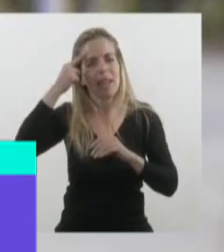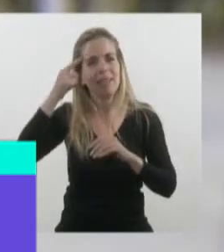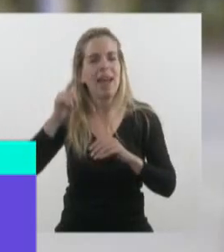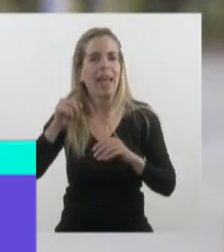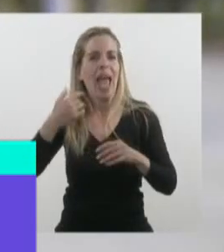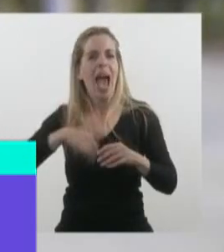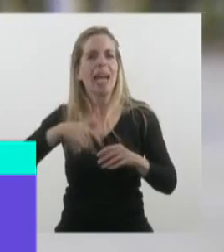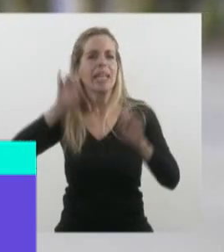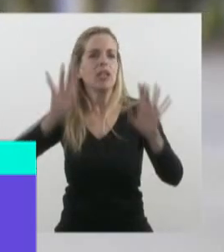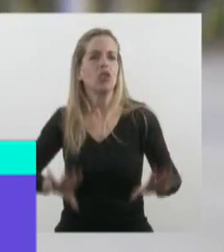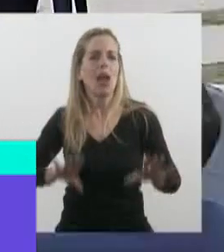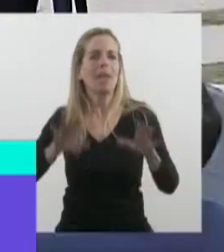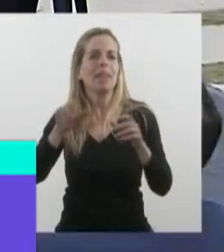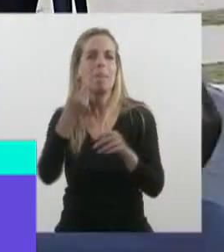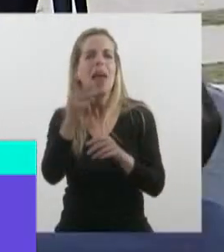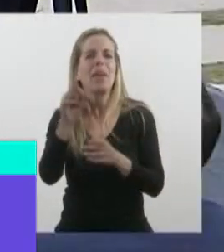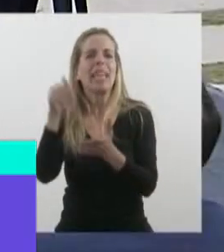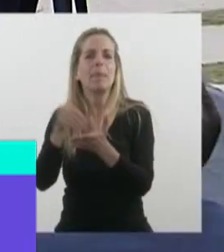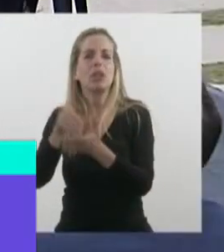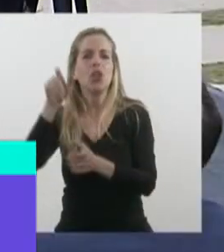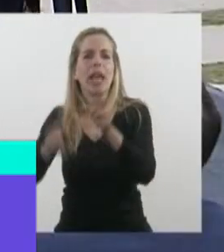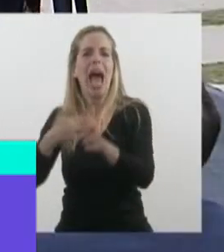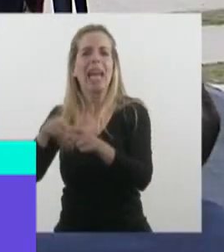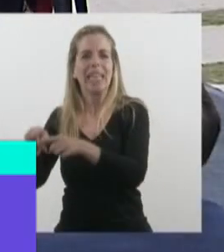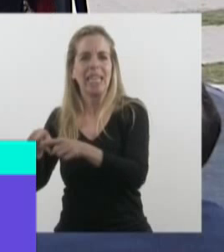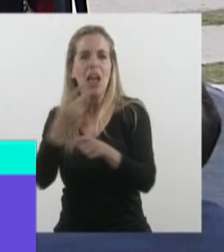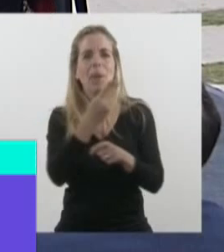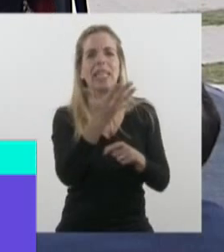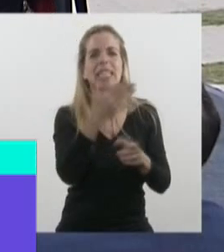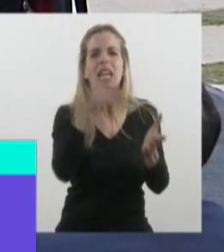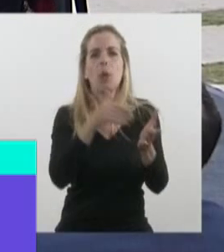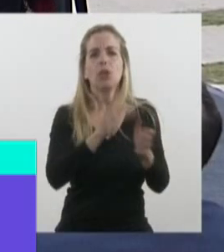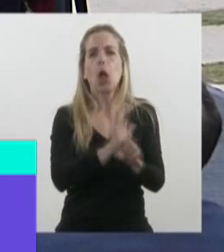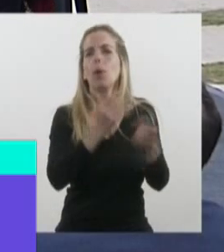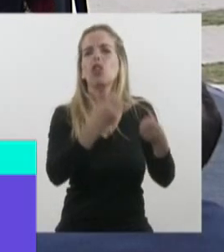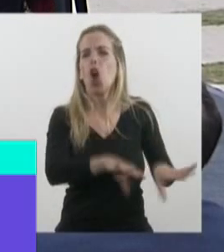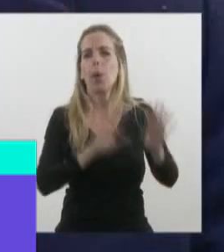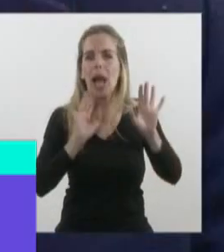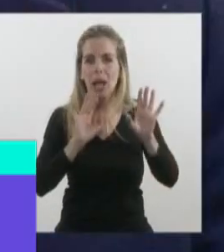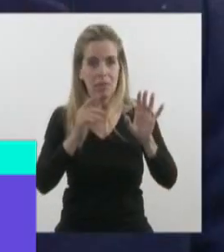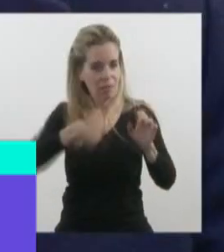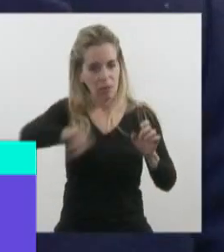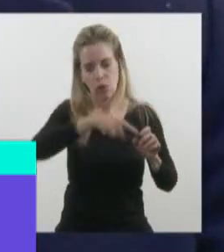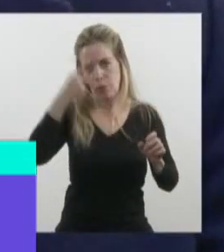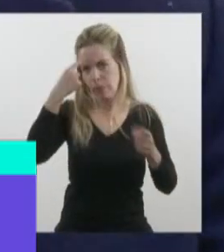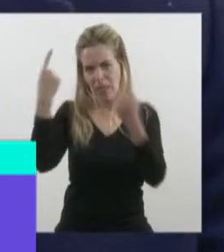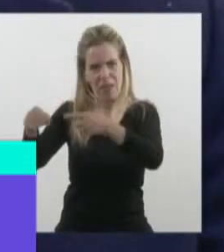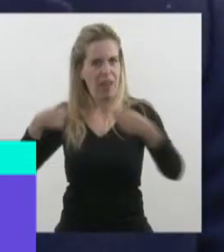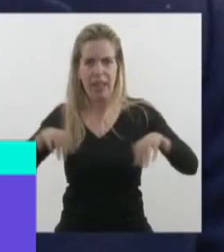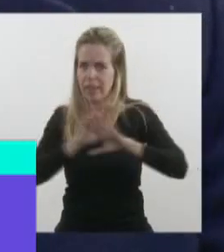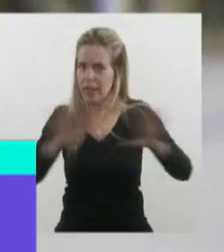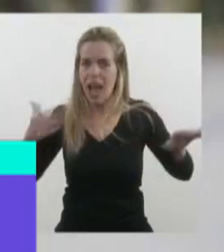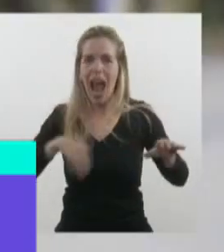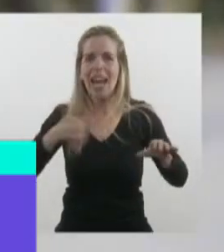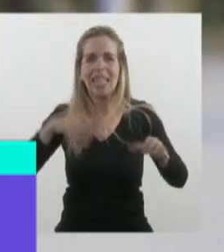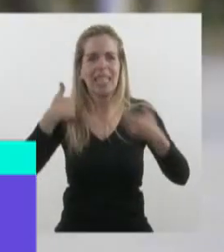argentinos y que hay 25 que sobran. Pero nosotros creemos que en la Argentina es una sola, que debe ampararnos a todos